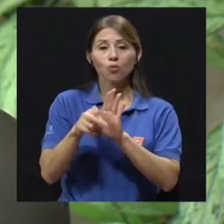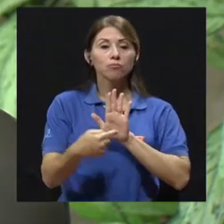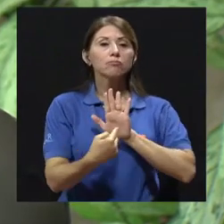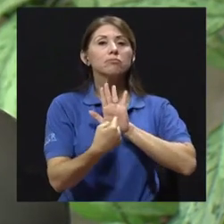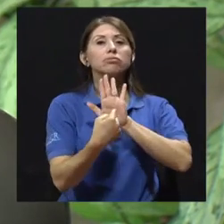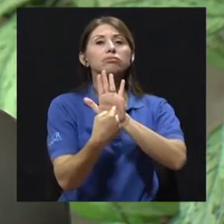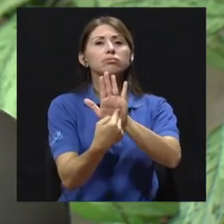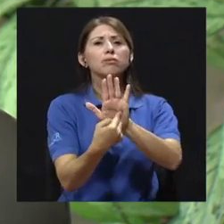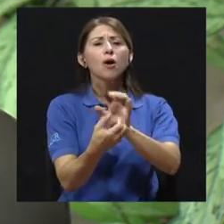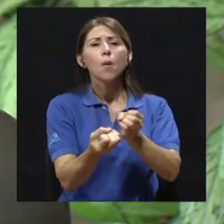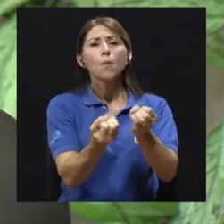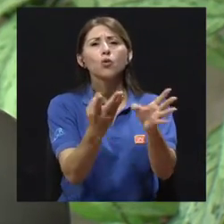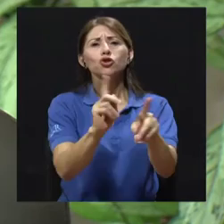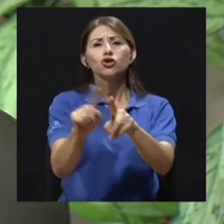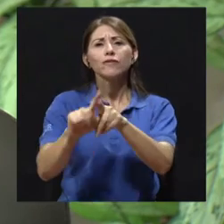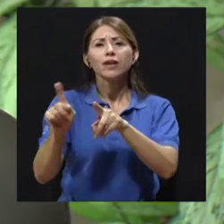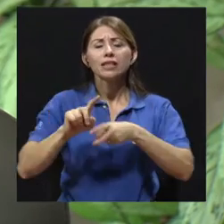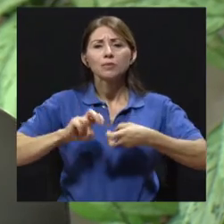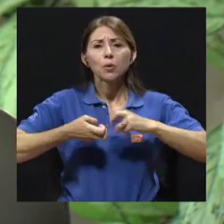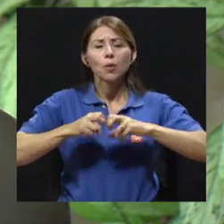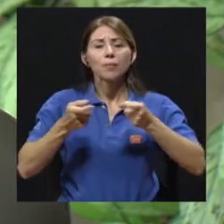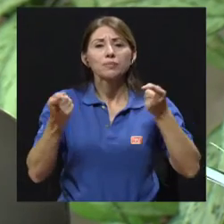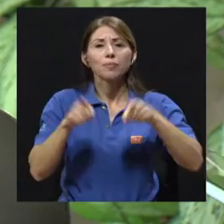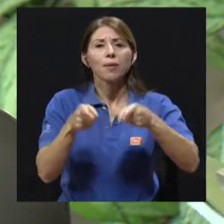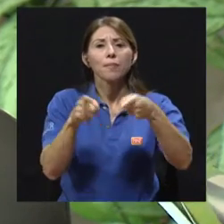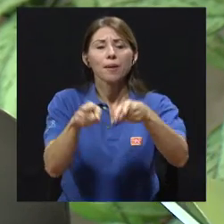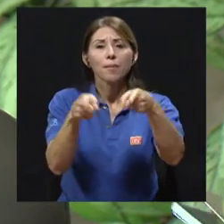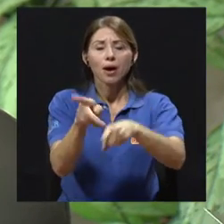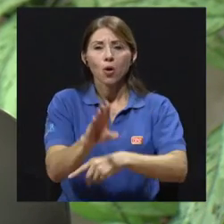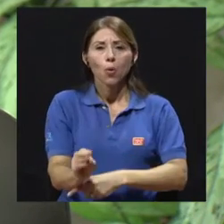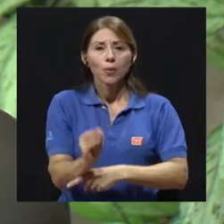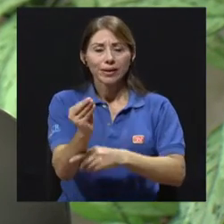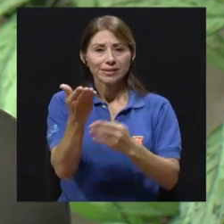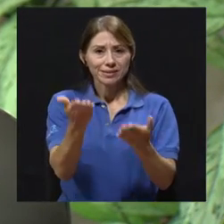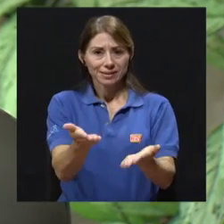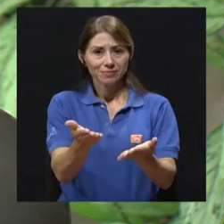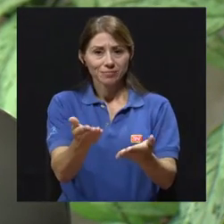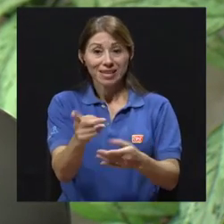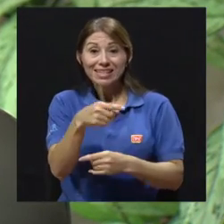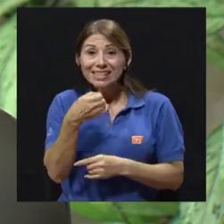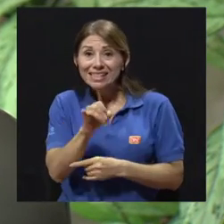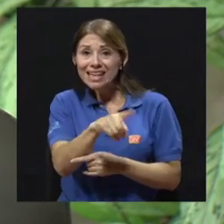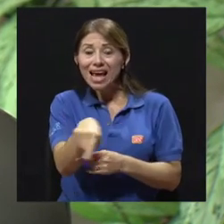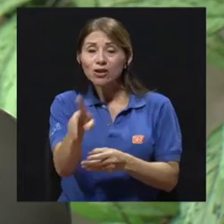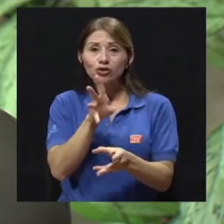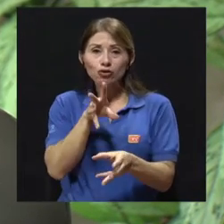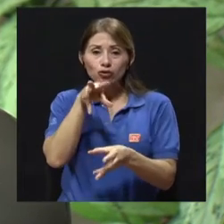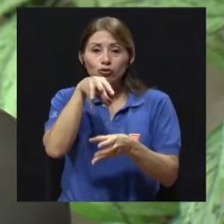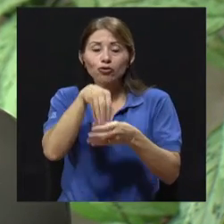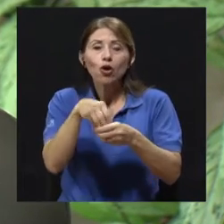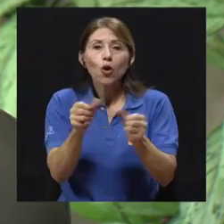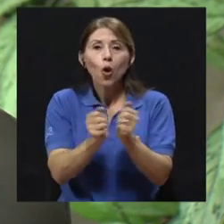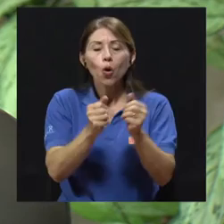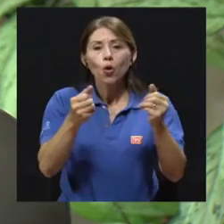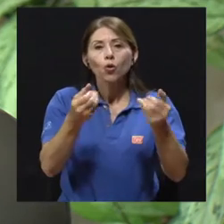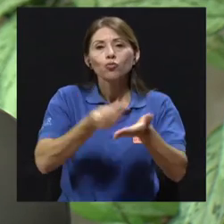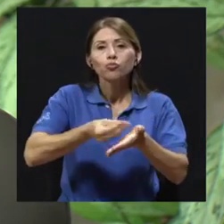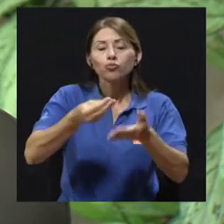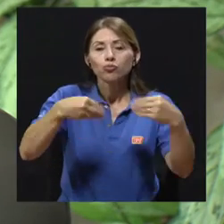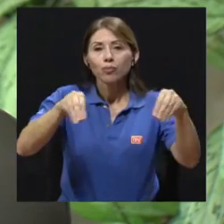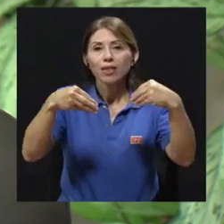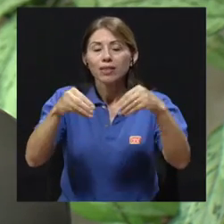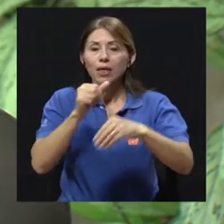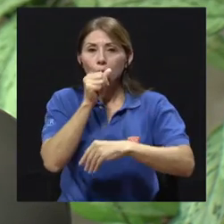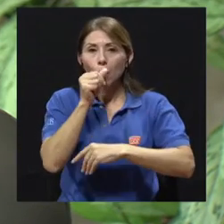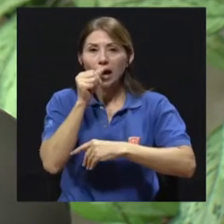miles de problemáticas que viven nuestros adolescentes al involucrarse con el tráfico de drogas. Uh-huh. Entonces, dura